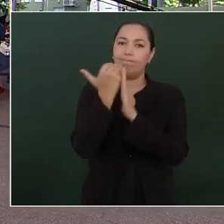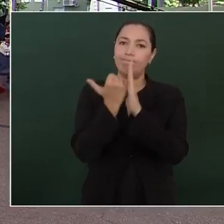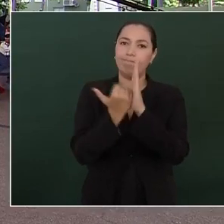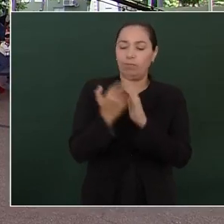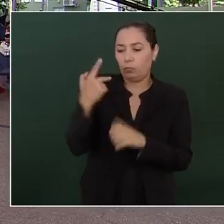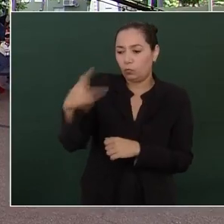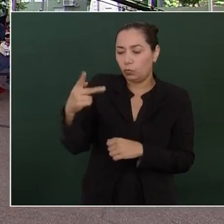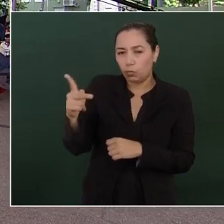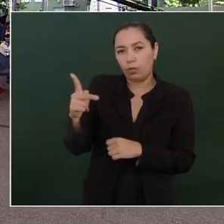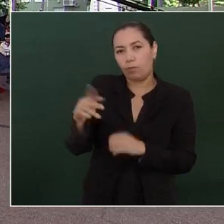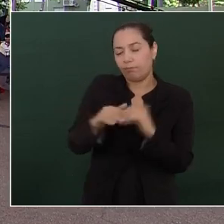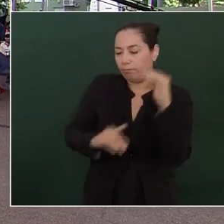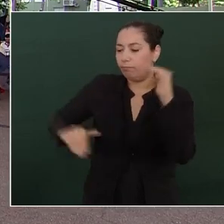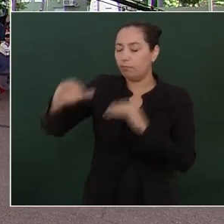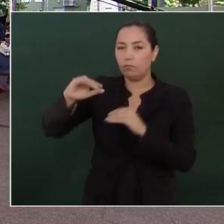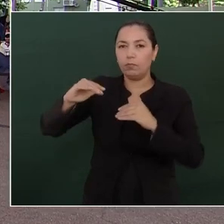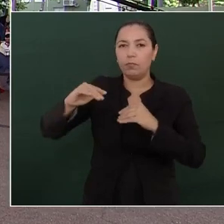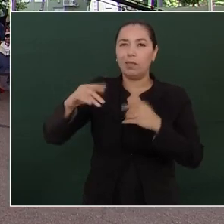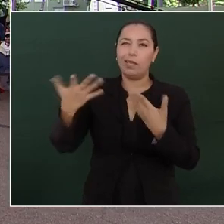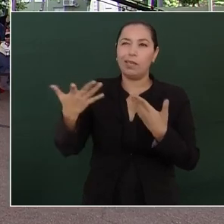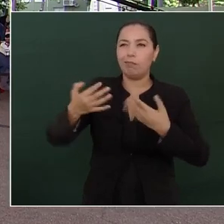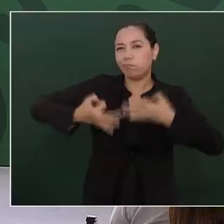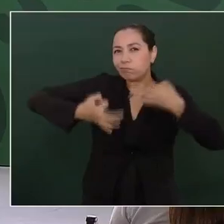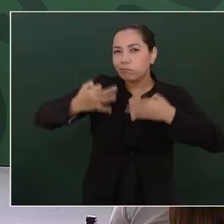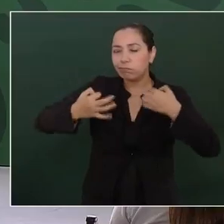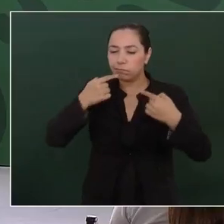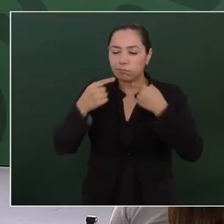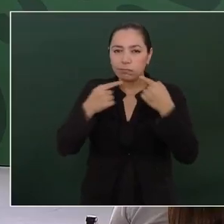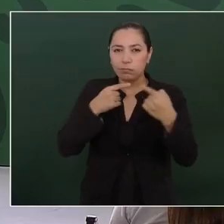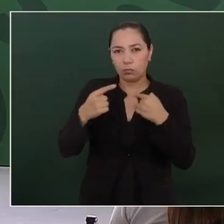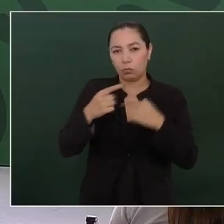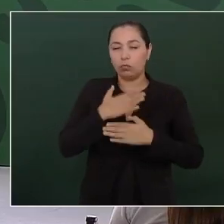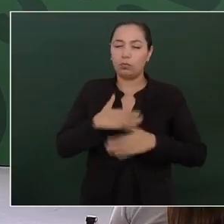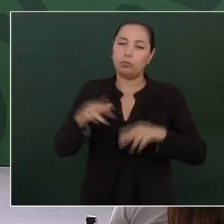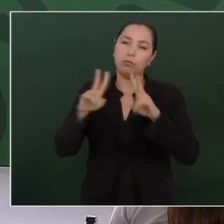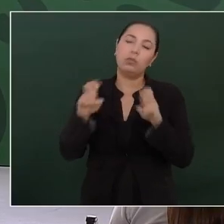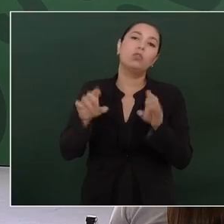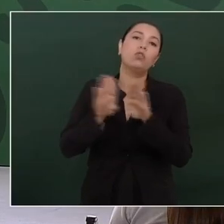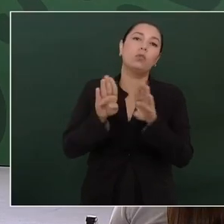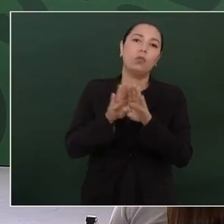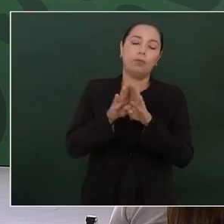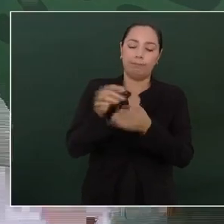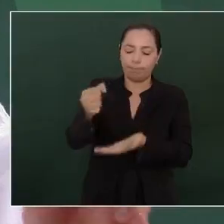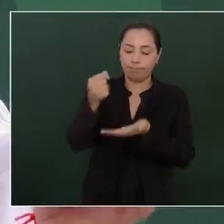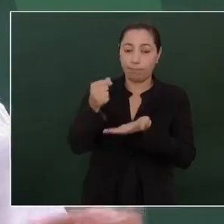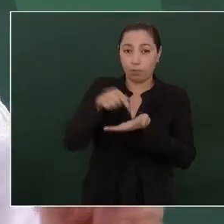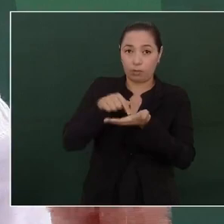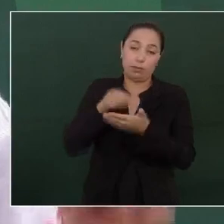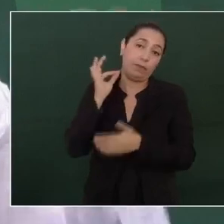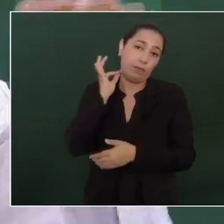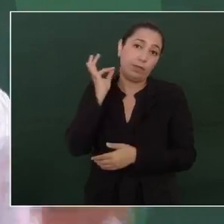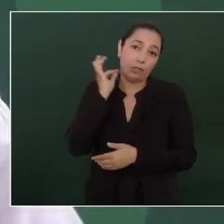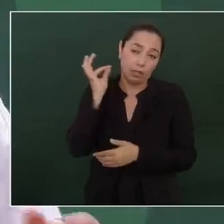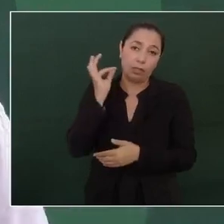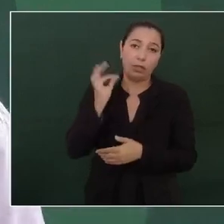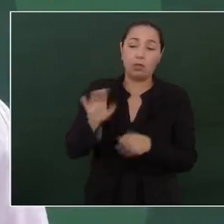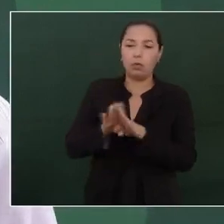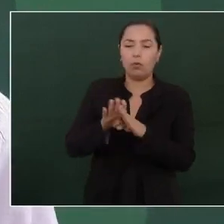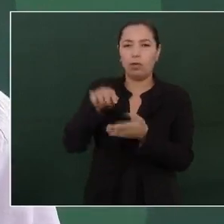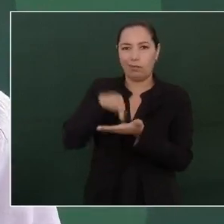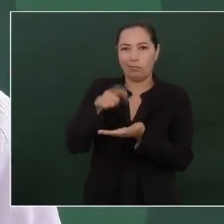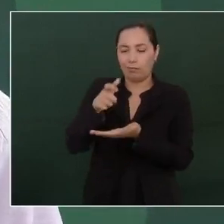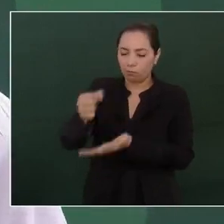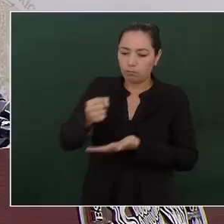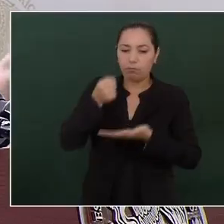Justicia en los casos de consolidación fiscal, y que estos recursos ingresen a la